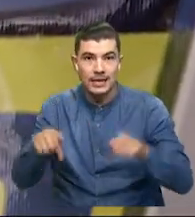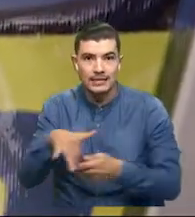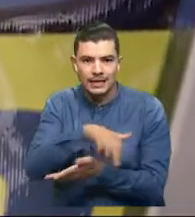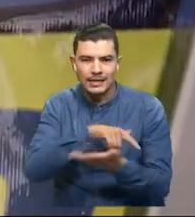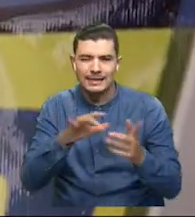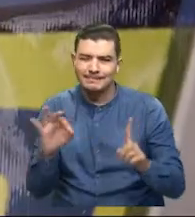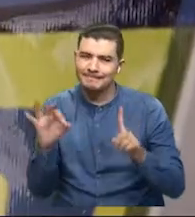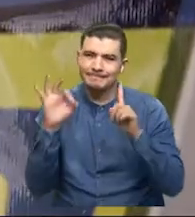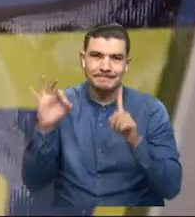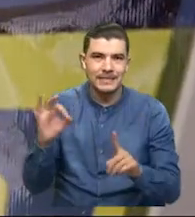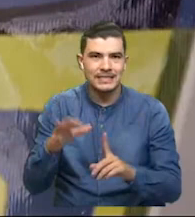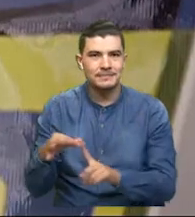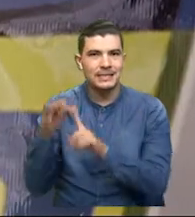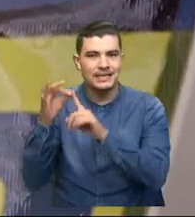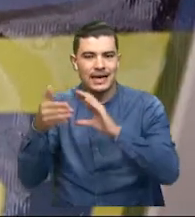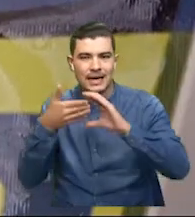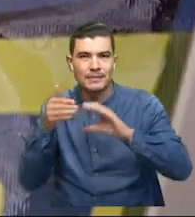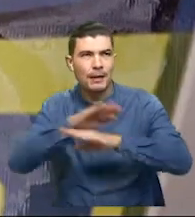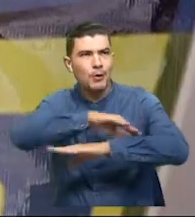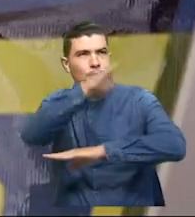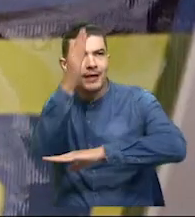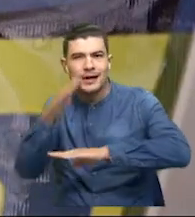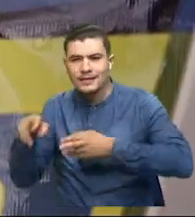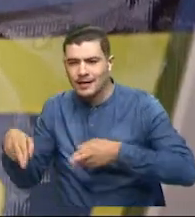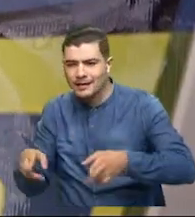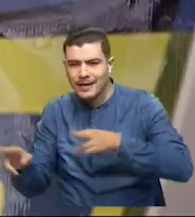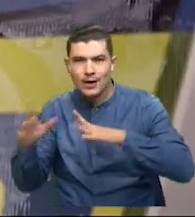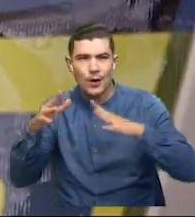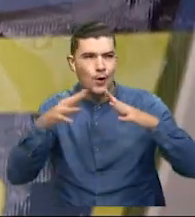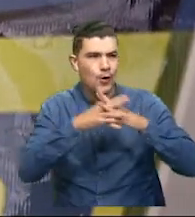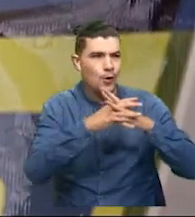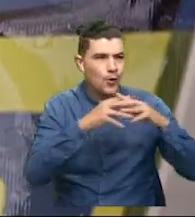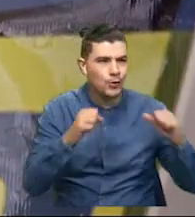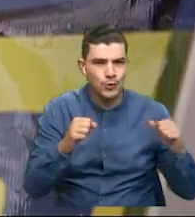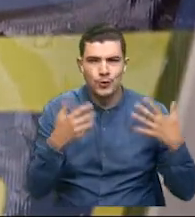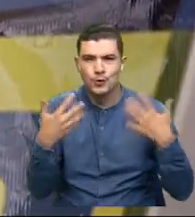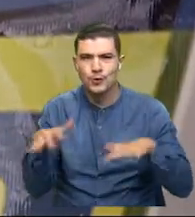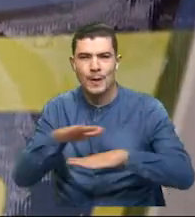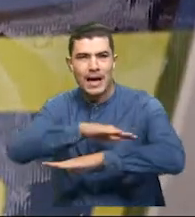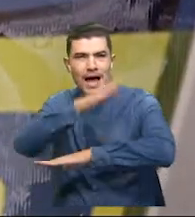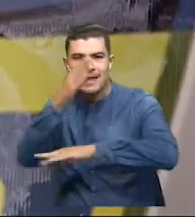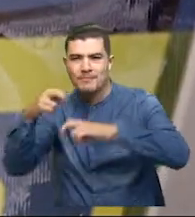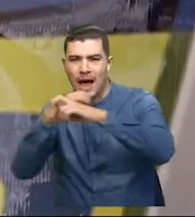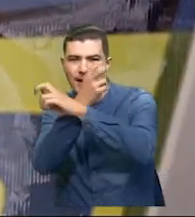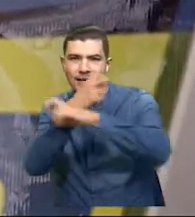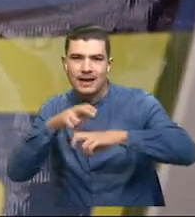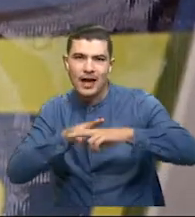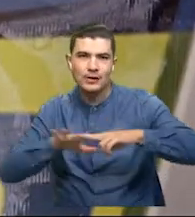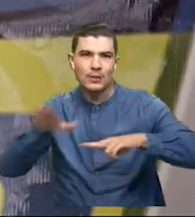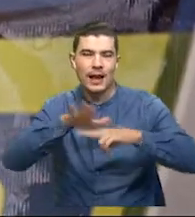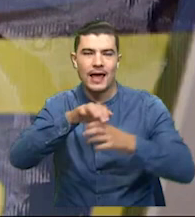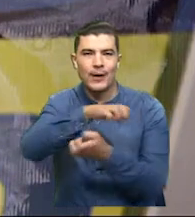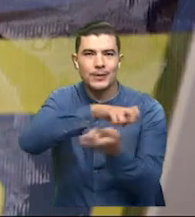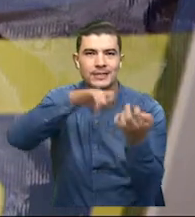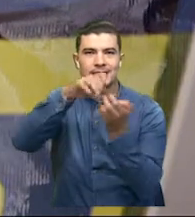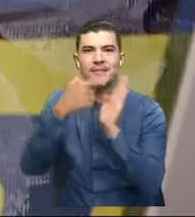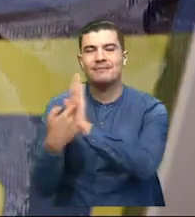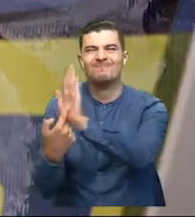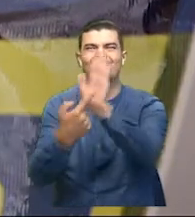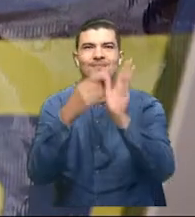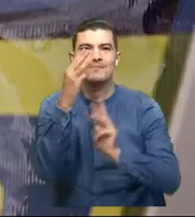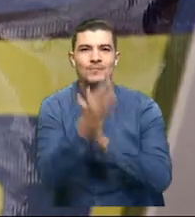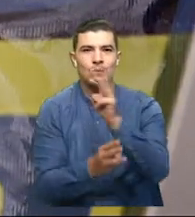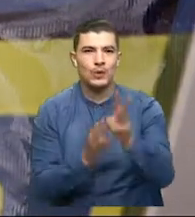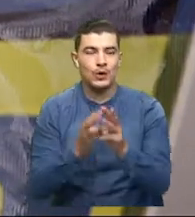productivos, pero a la vez montañas, ríos, cañones, parques naturales y ecosistemas, que es lo que le vamos a ofertar al mundo entero, y por eso estamos